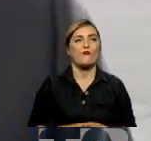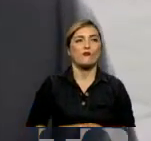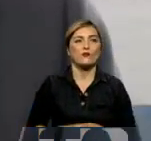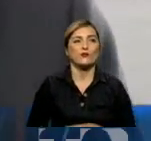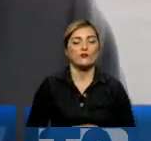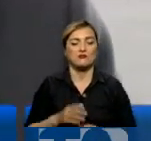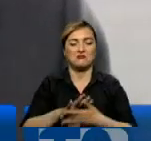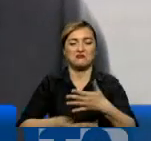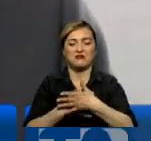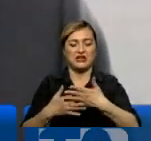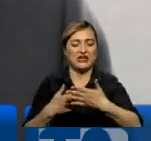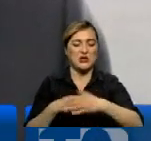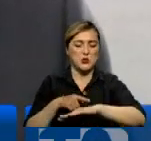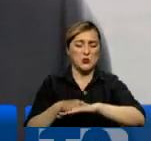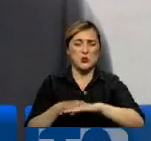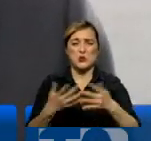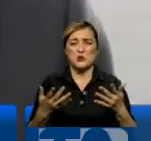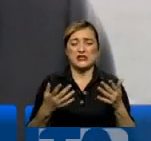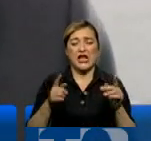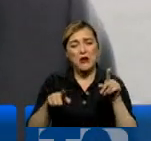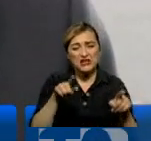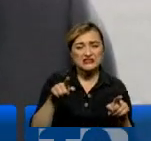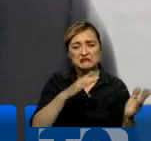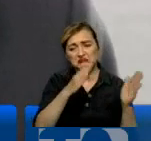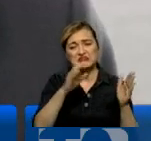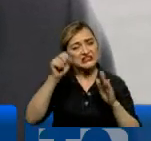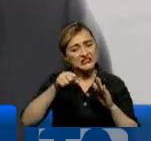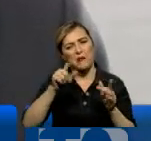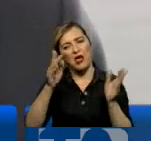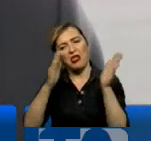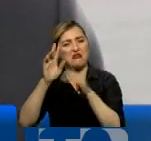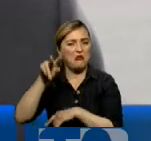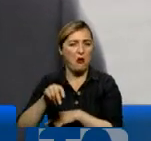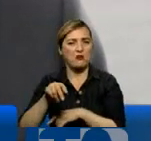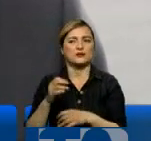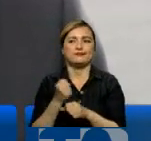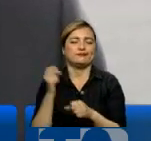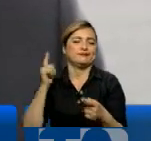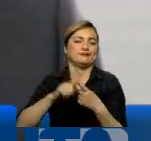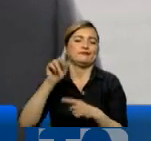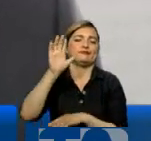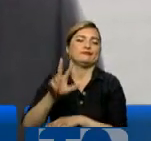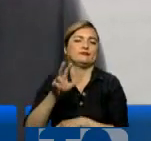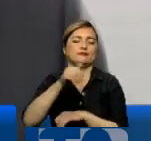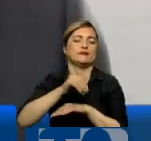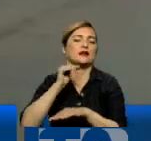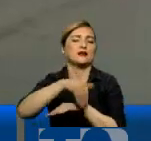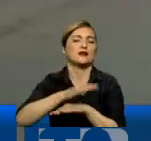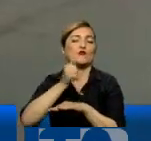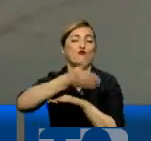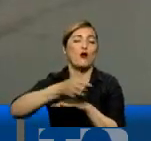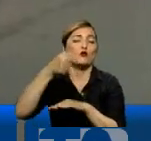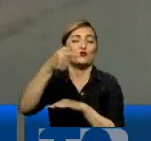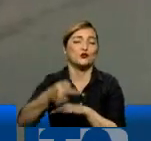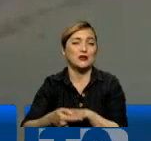nosotros es irregular todavía, pues nomás está trabajando hasta las 3 de la tarde, luego ya se quedan para el siguiente día.